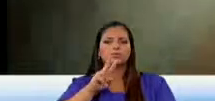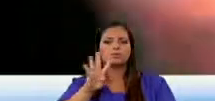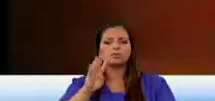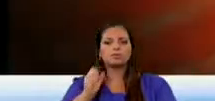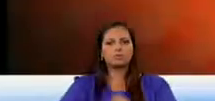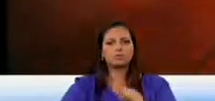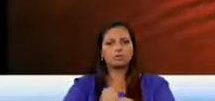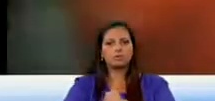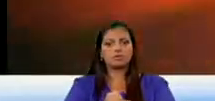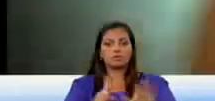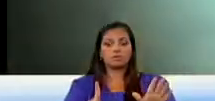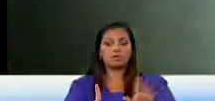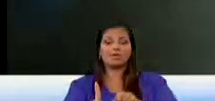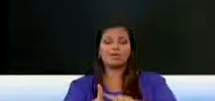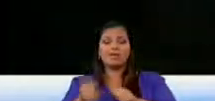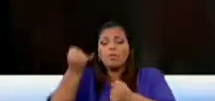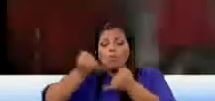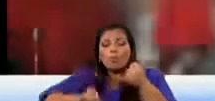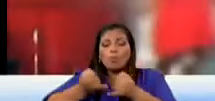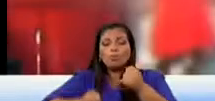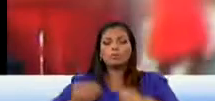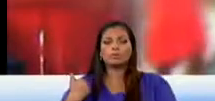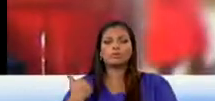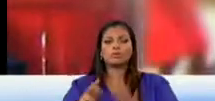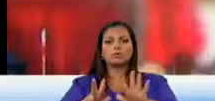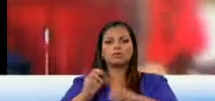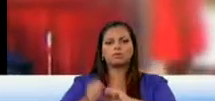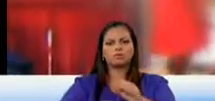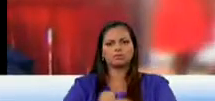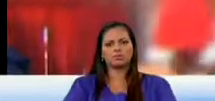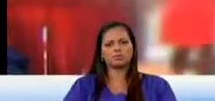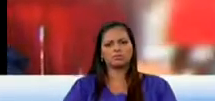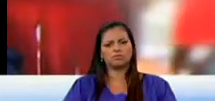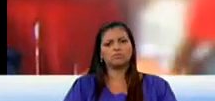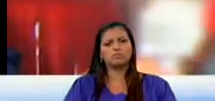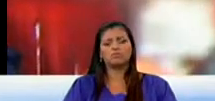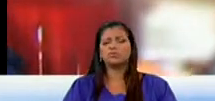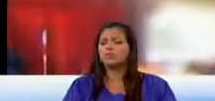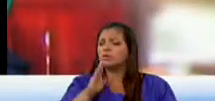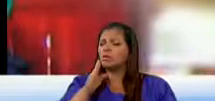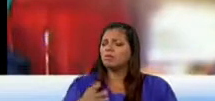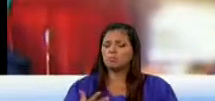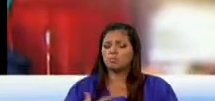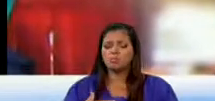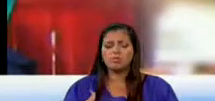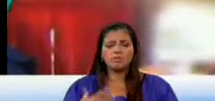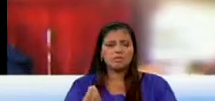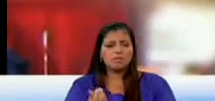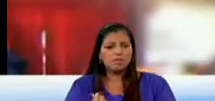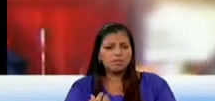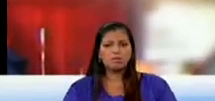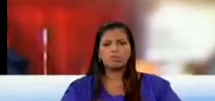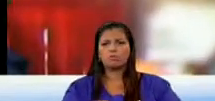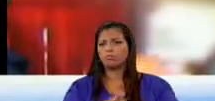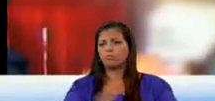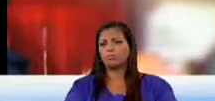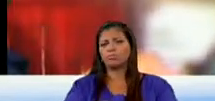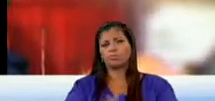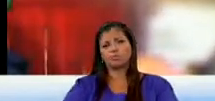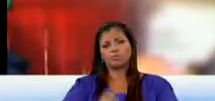8. Plata que veía, plata se me llevaban, ropa. Como usted me ve, no me ve usted nada aquí. ¿Por qué?